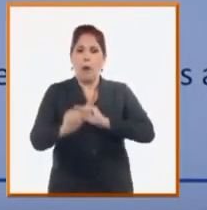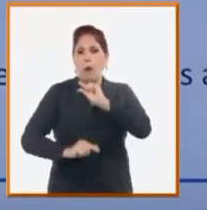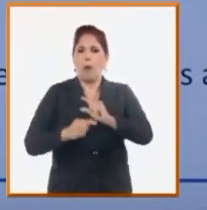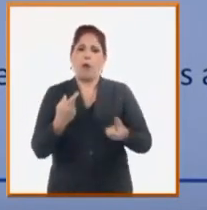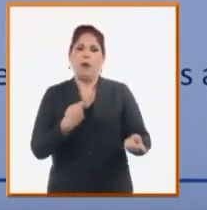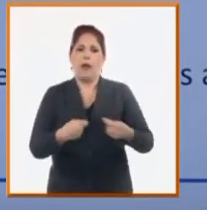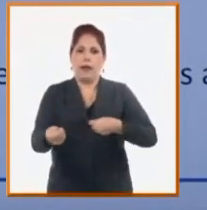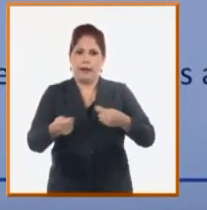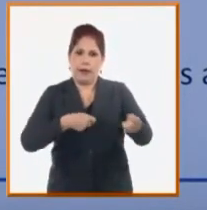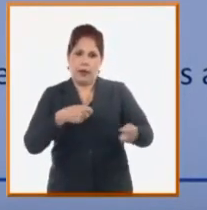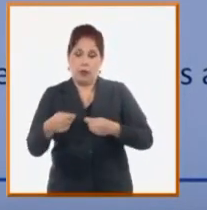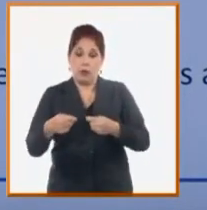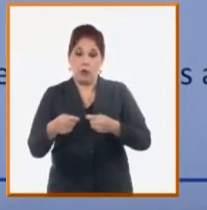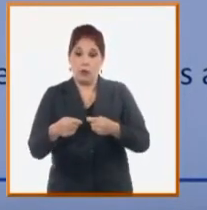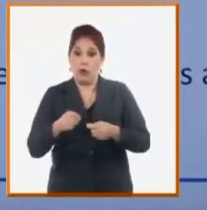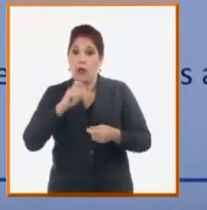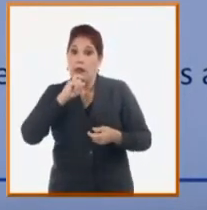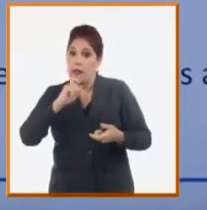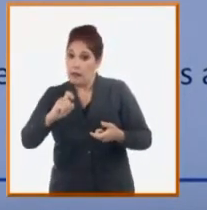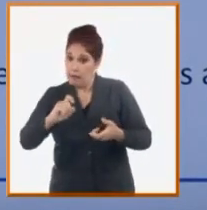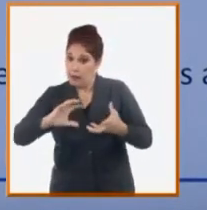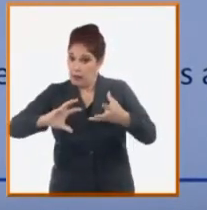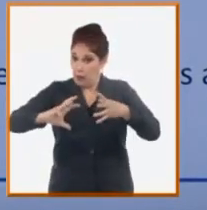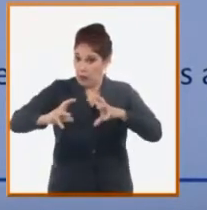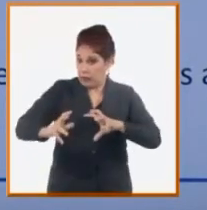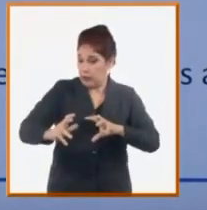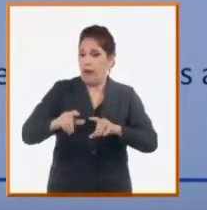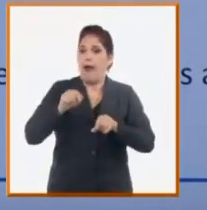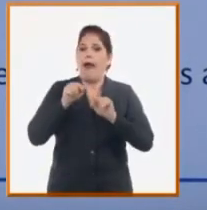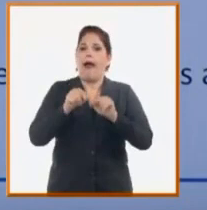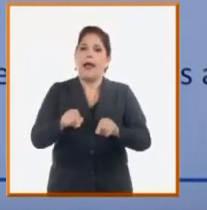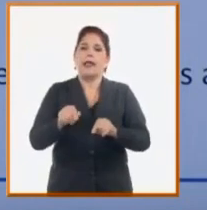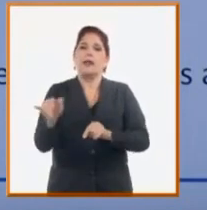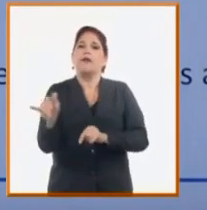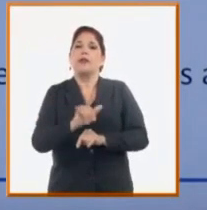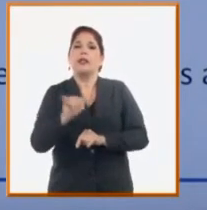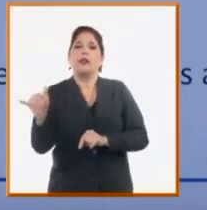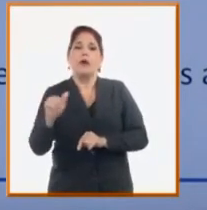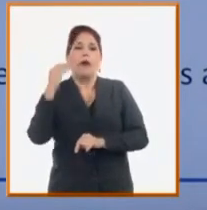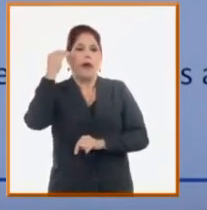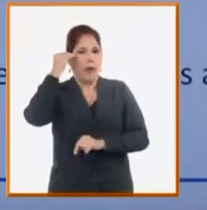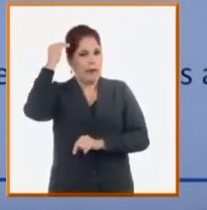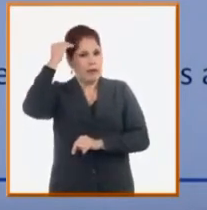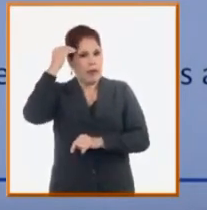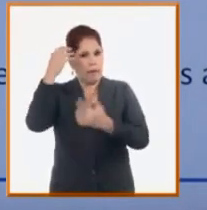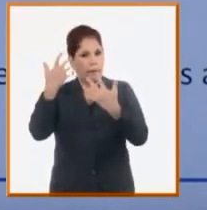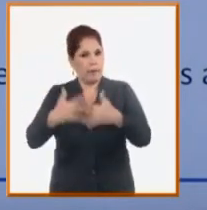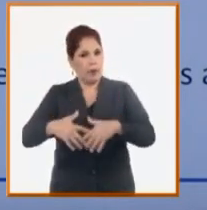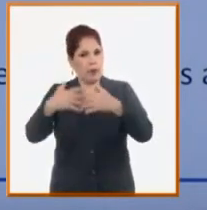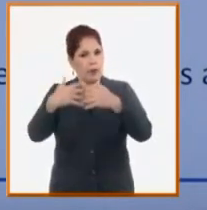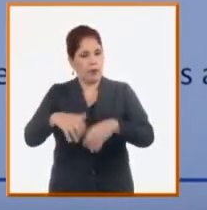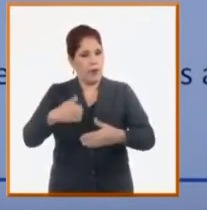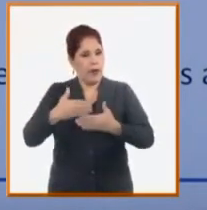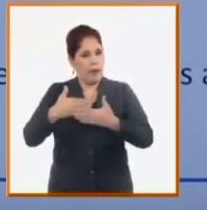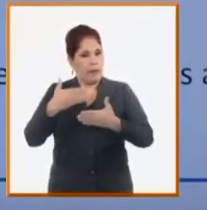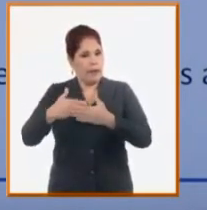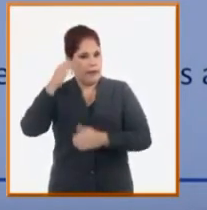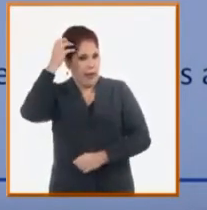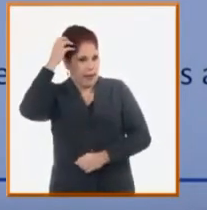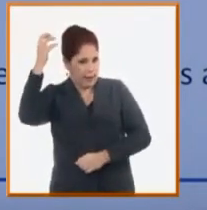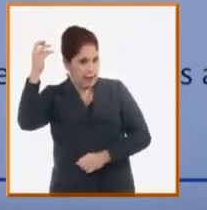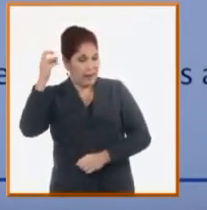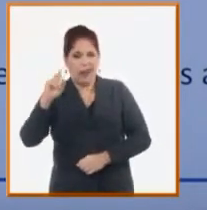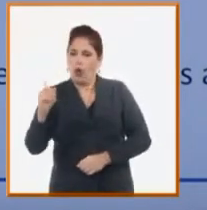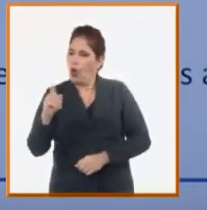negocio. Hay que decir que entre las distorsiones que hemos estado hablando está la cesión completa de la capacidad productiva de una entidad estatal. Esto no debe ser,